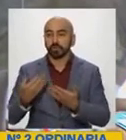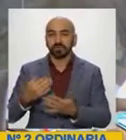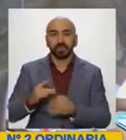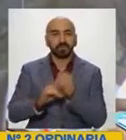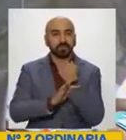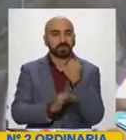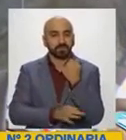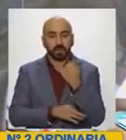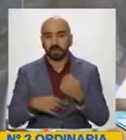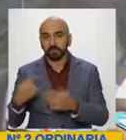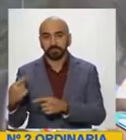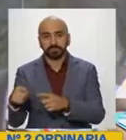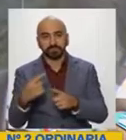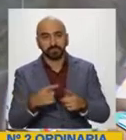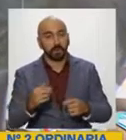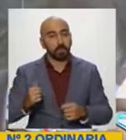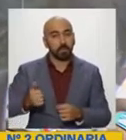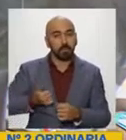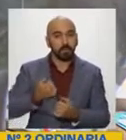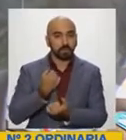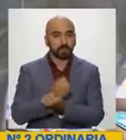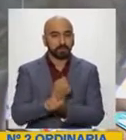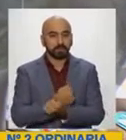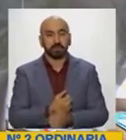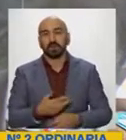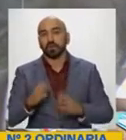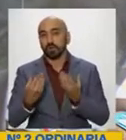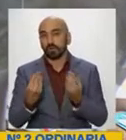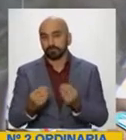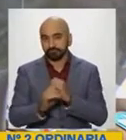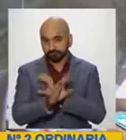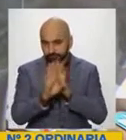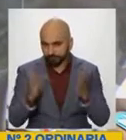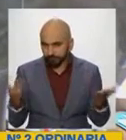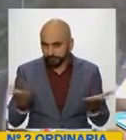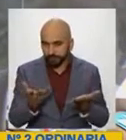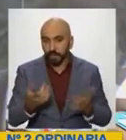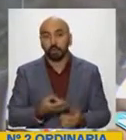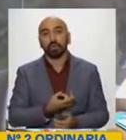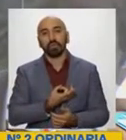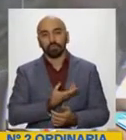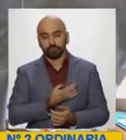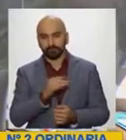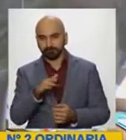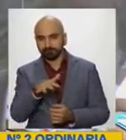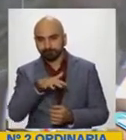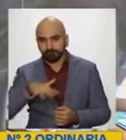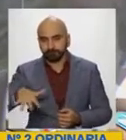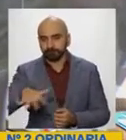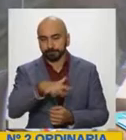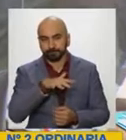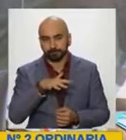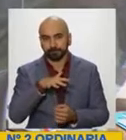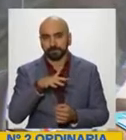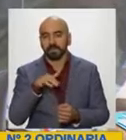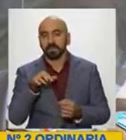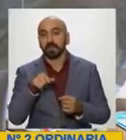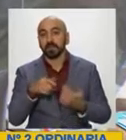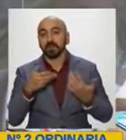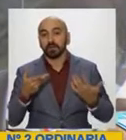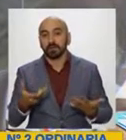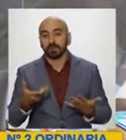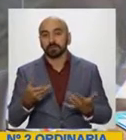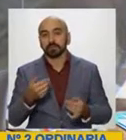Y claramente hay dolor en el territorio. Por su intermedio, presidenta, a la